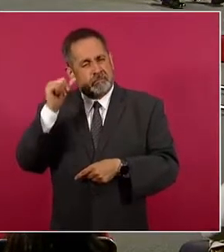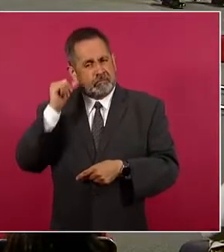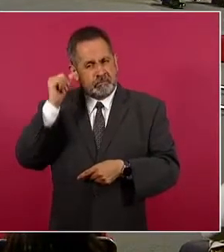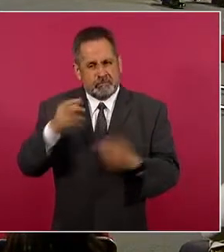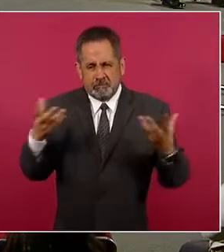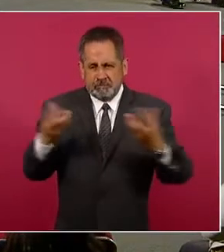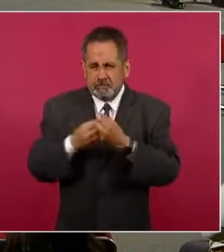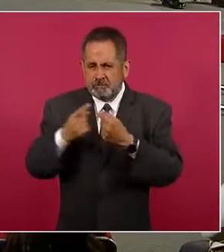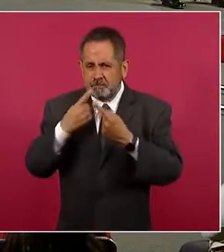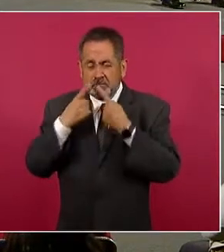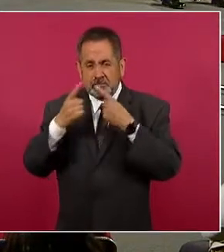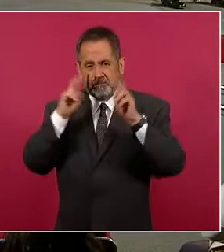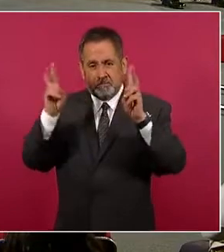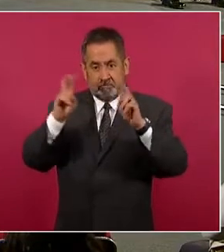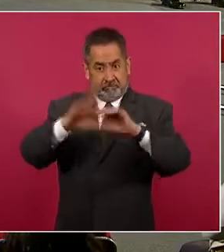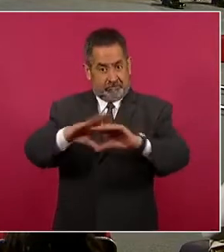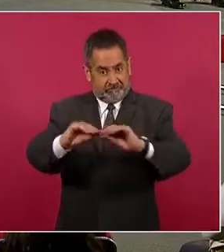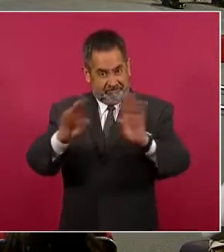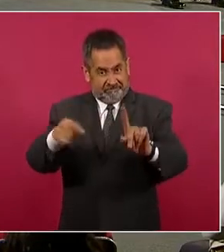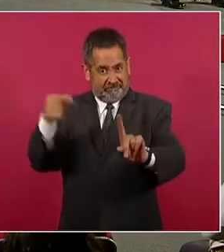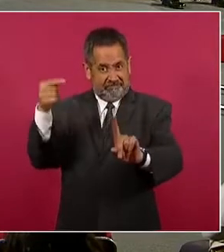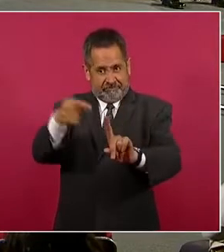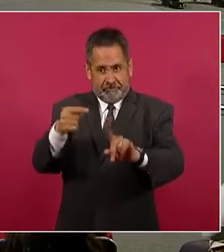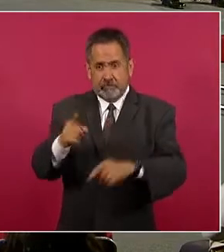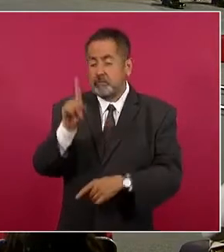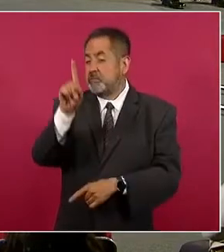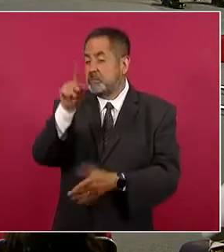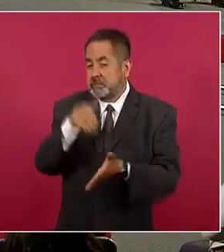tema, repito con claridad y exactitud,